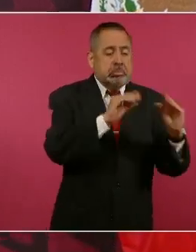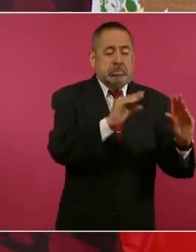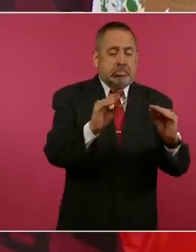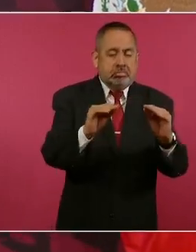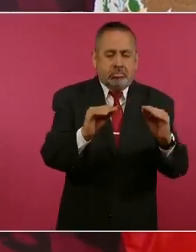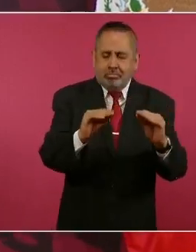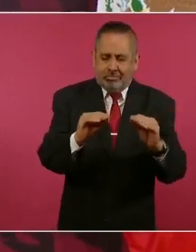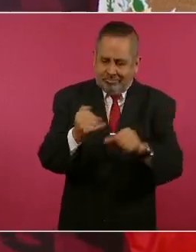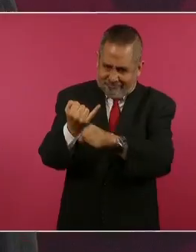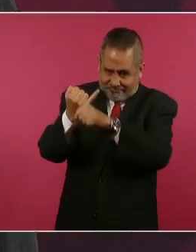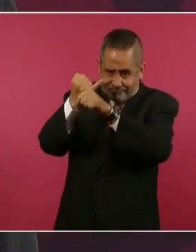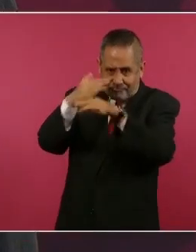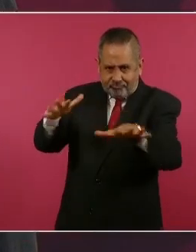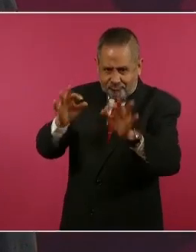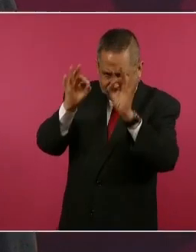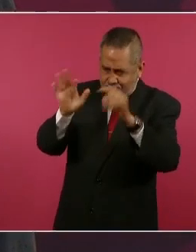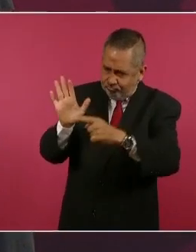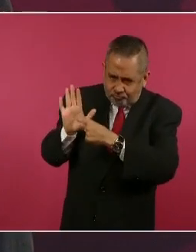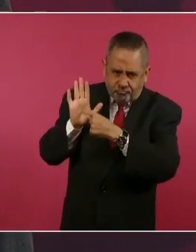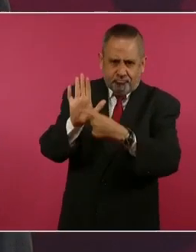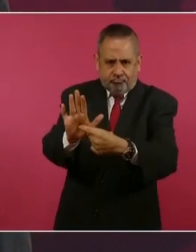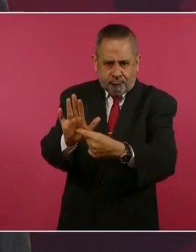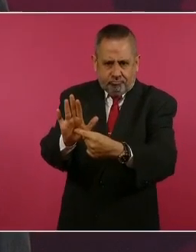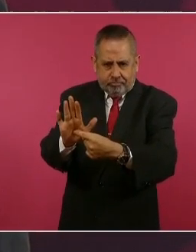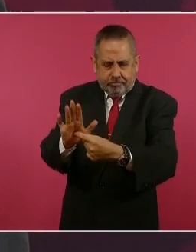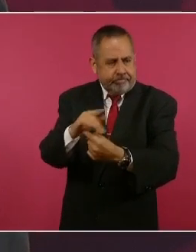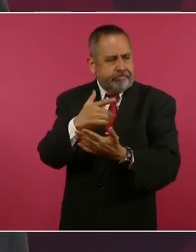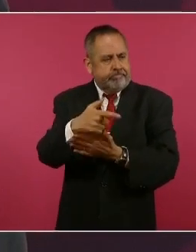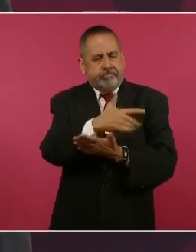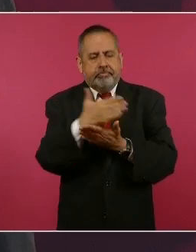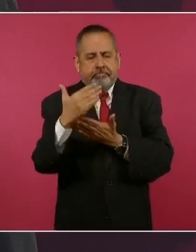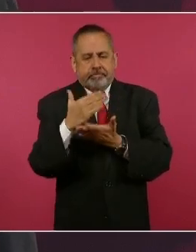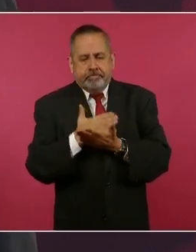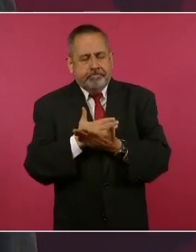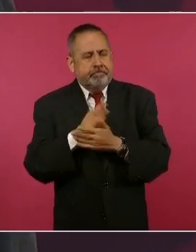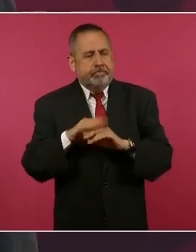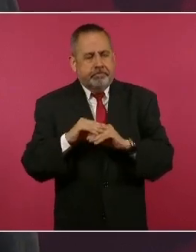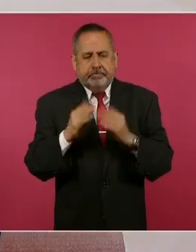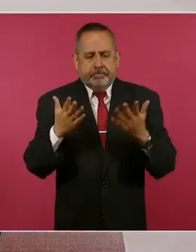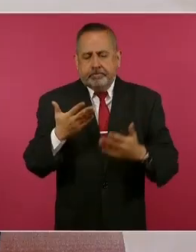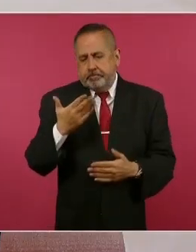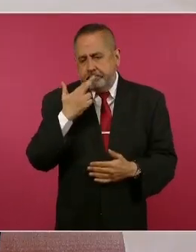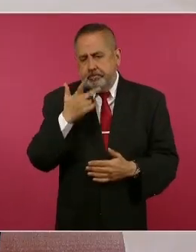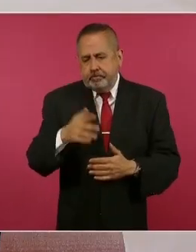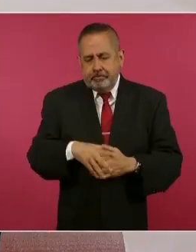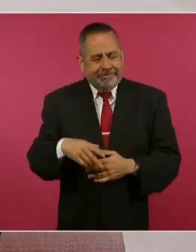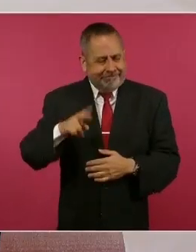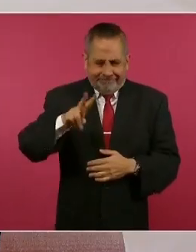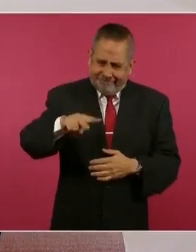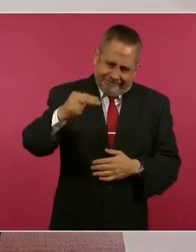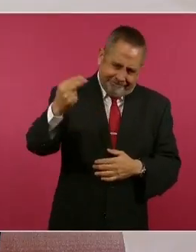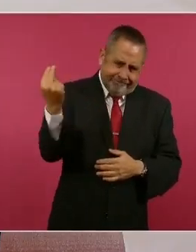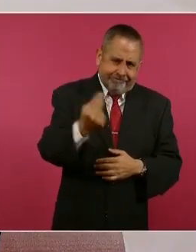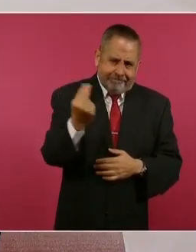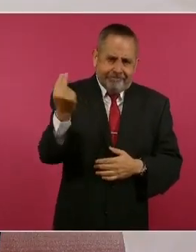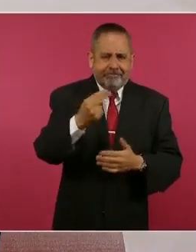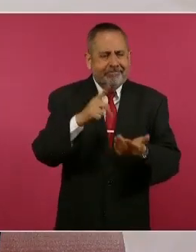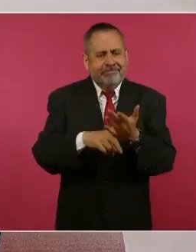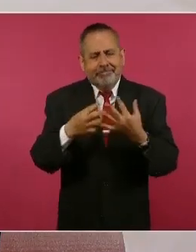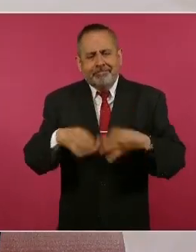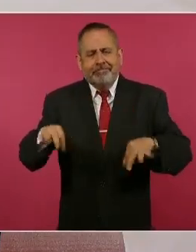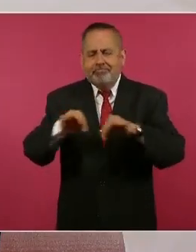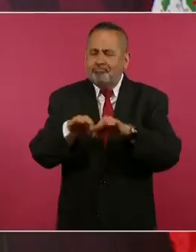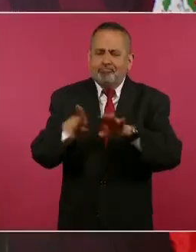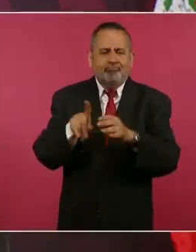Con información. Con información. O sea, por eso es necesaria,